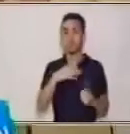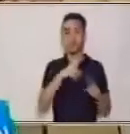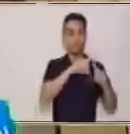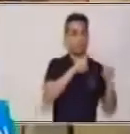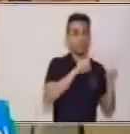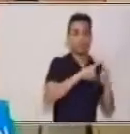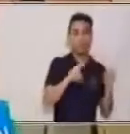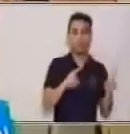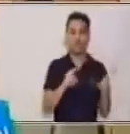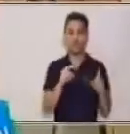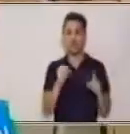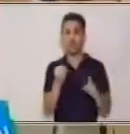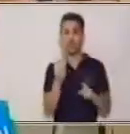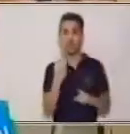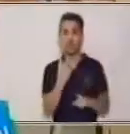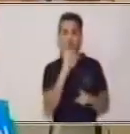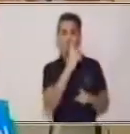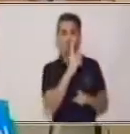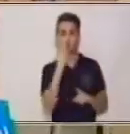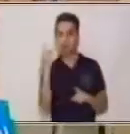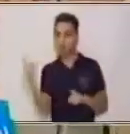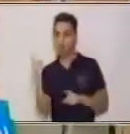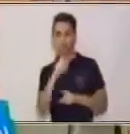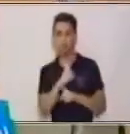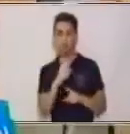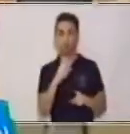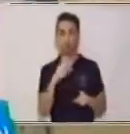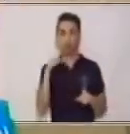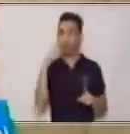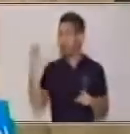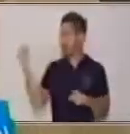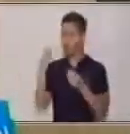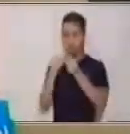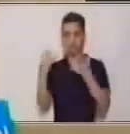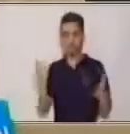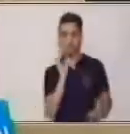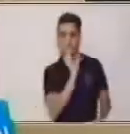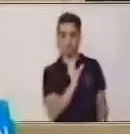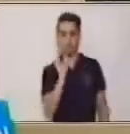1 en los términos que tenemos acá presentes. Muy bien.